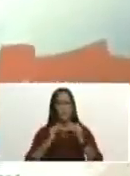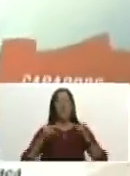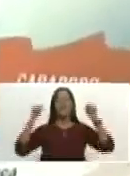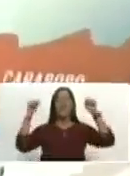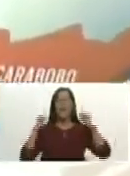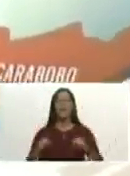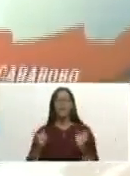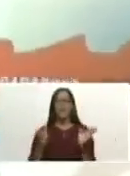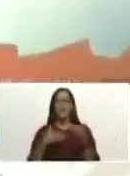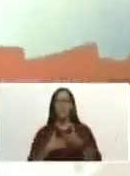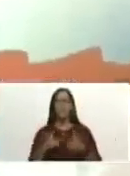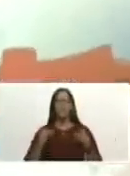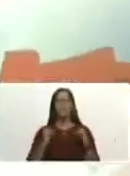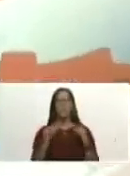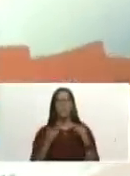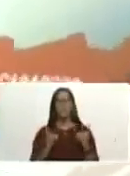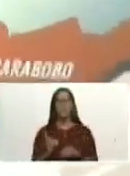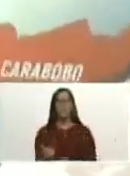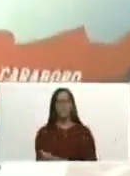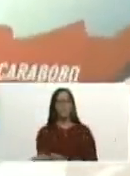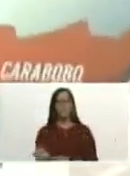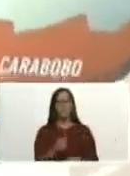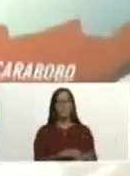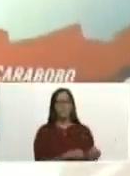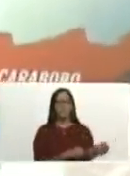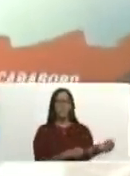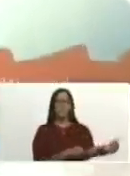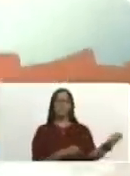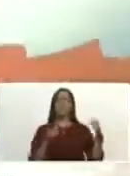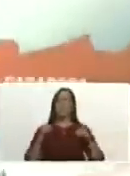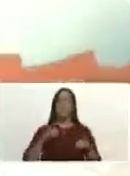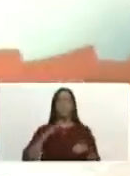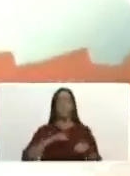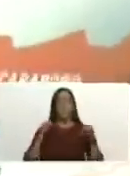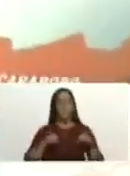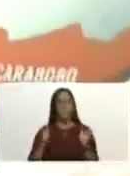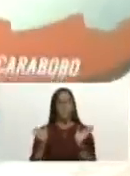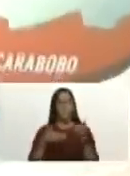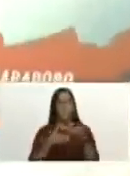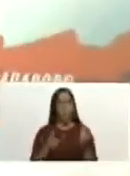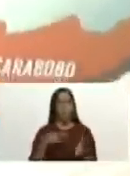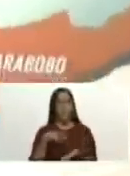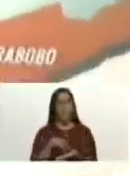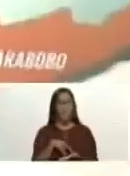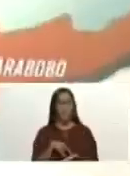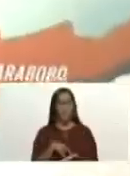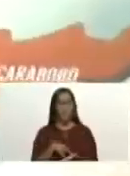de la independencia. Y ahorita hoy estamos aquí en el bloque Carabobo, División Carabobo,